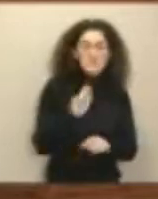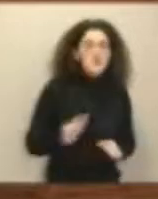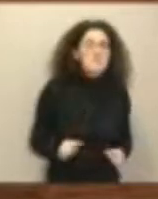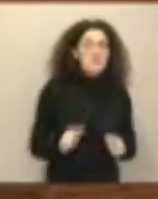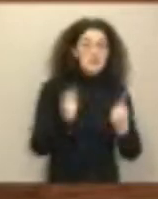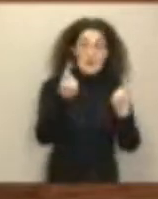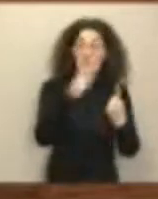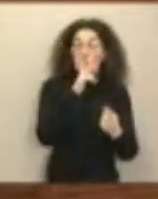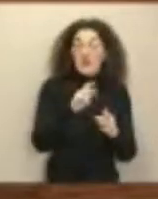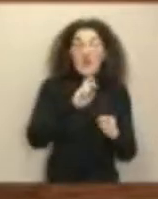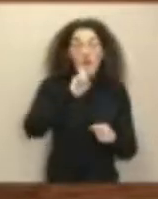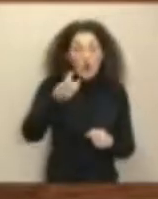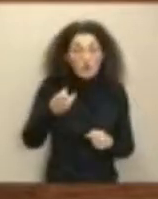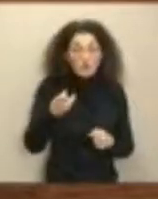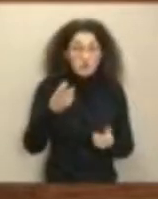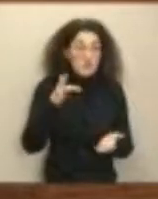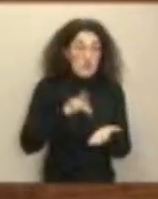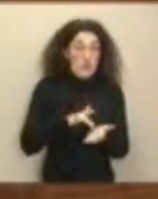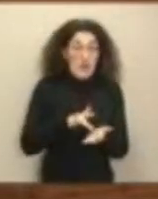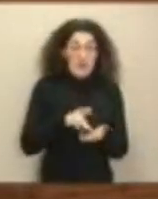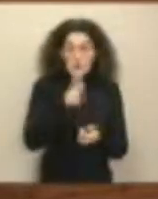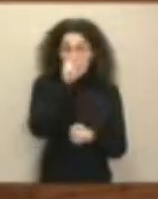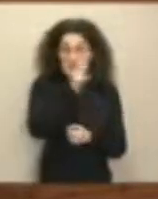porque otros que no lo fueron tampoco los bajaron,